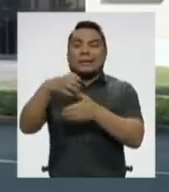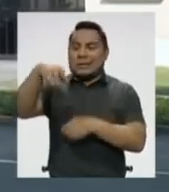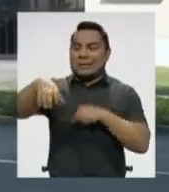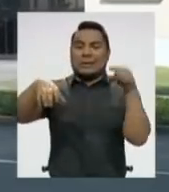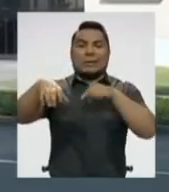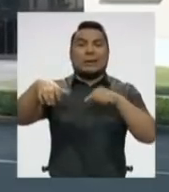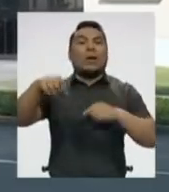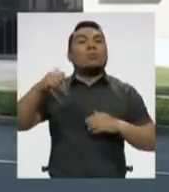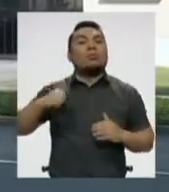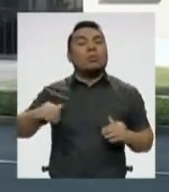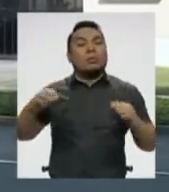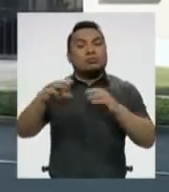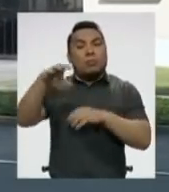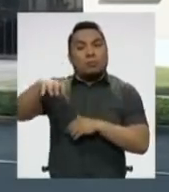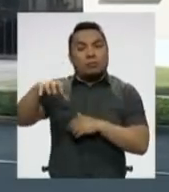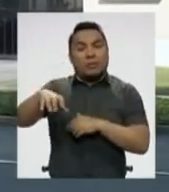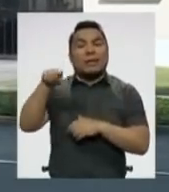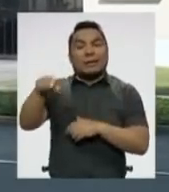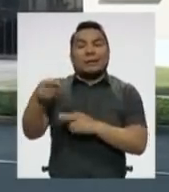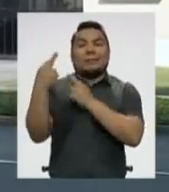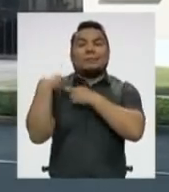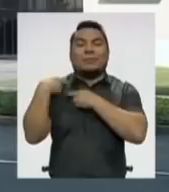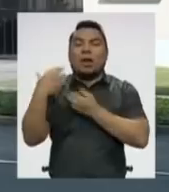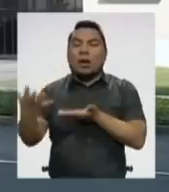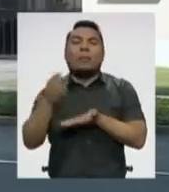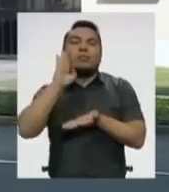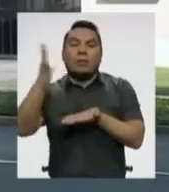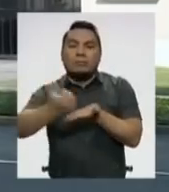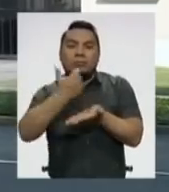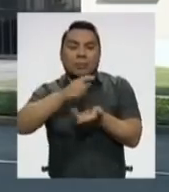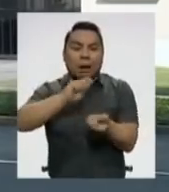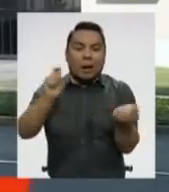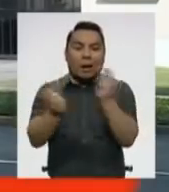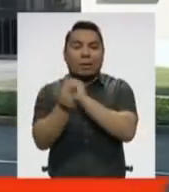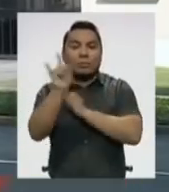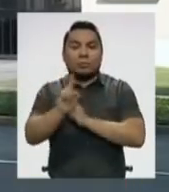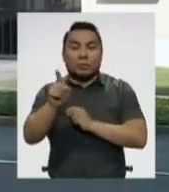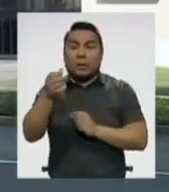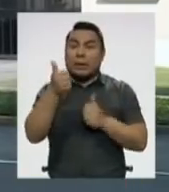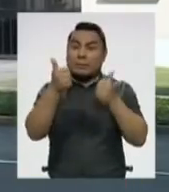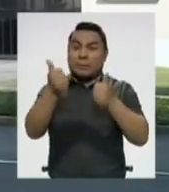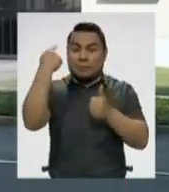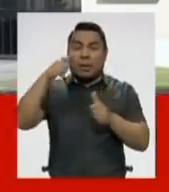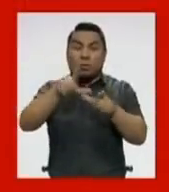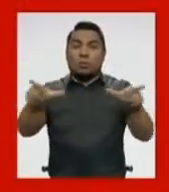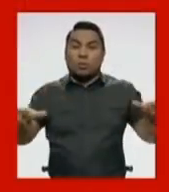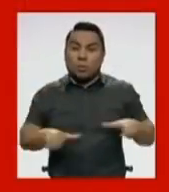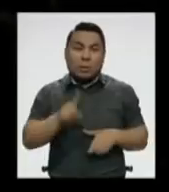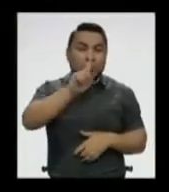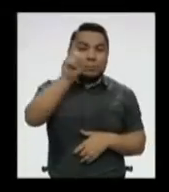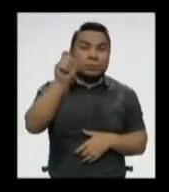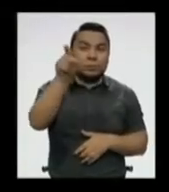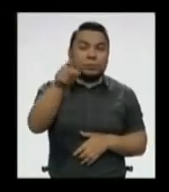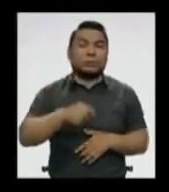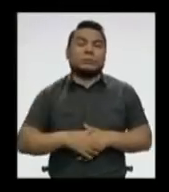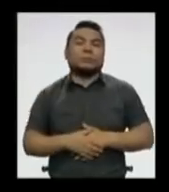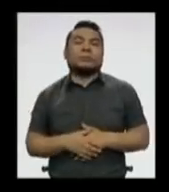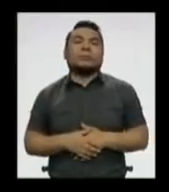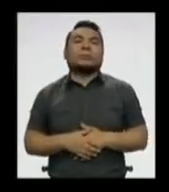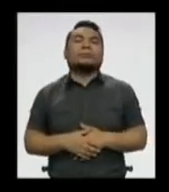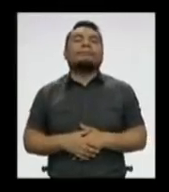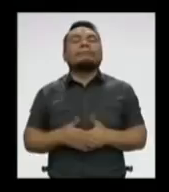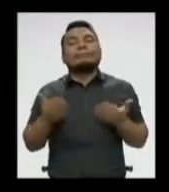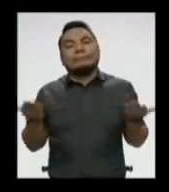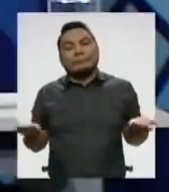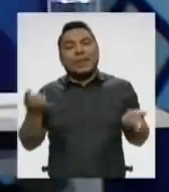centro metropolitano de reciclaje sería adecuado y viable para la ciudad? Tal como se